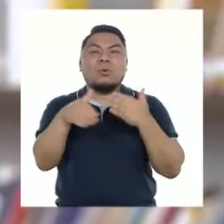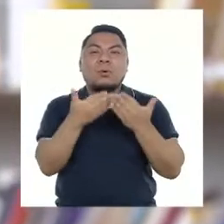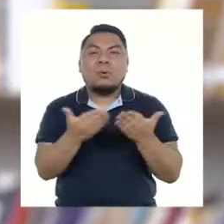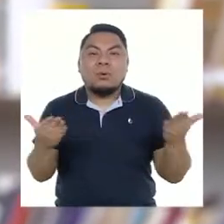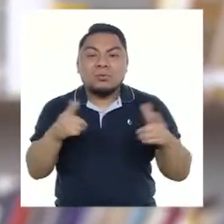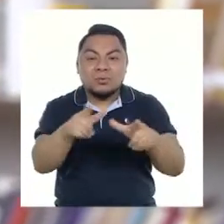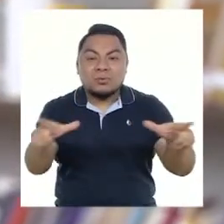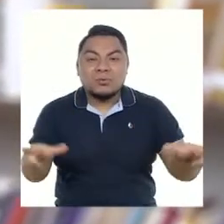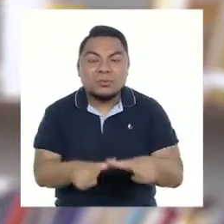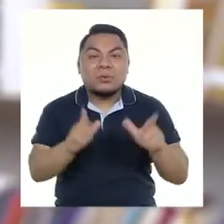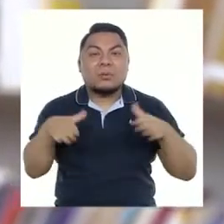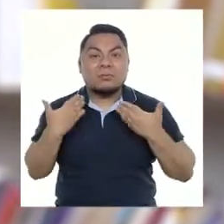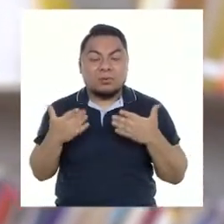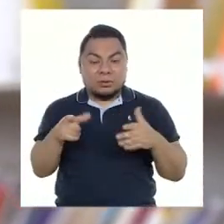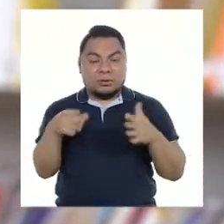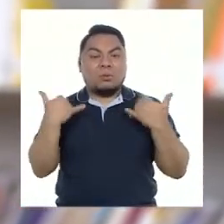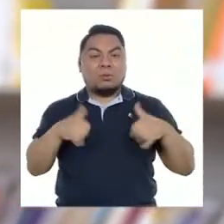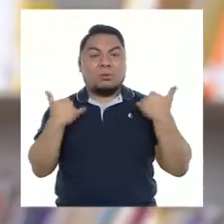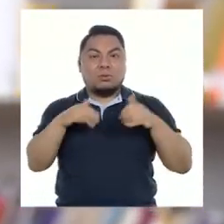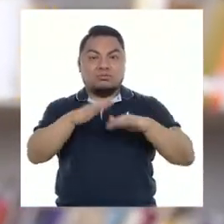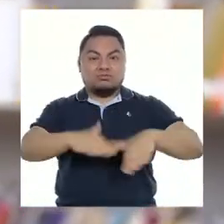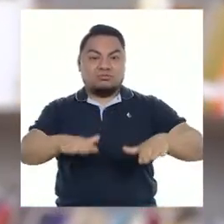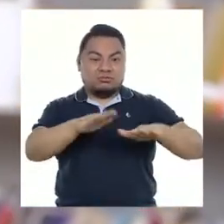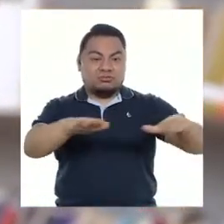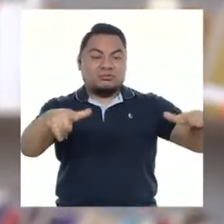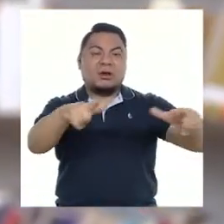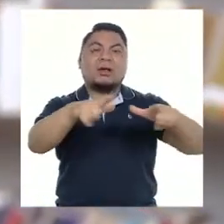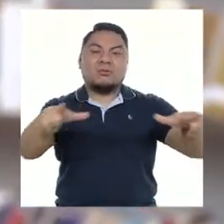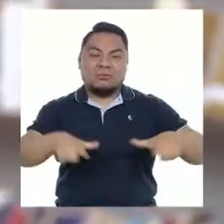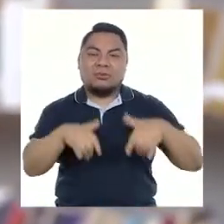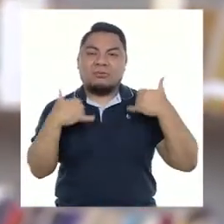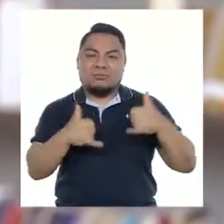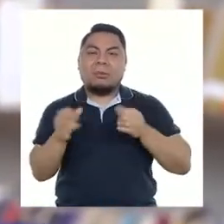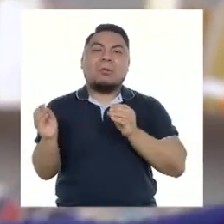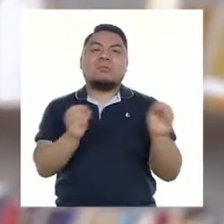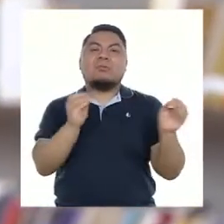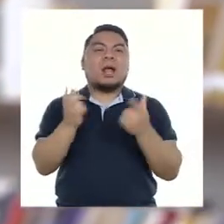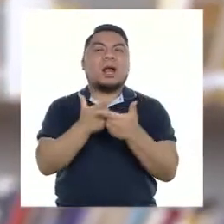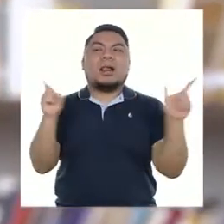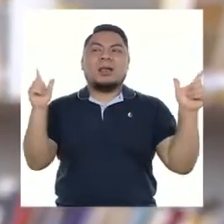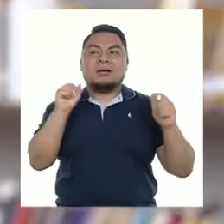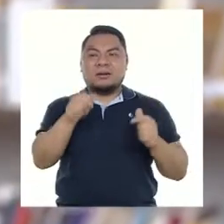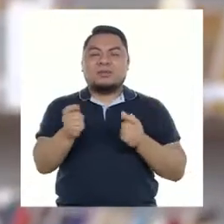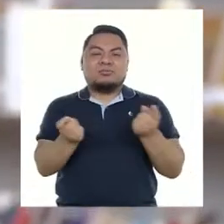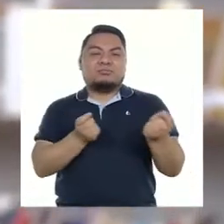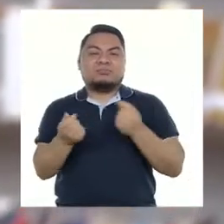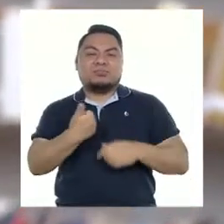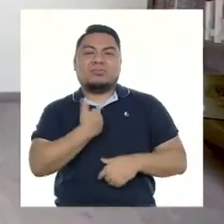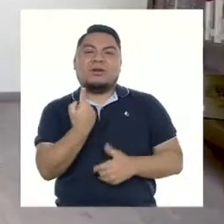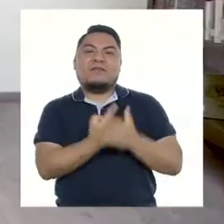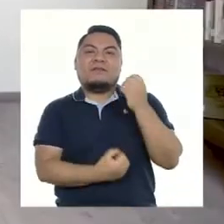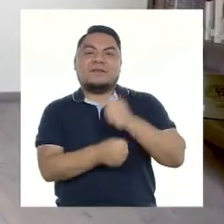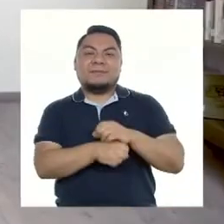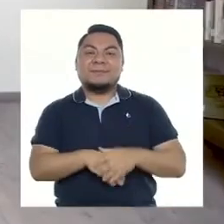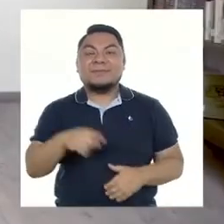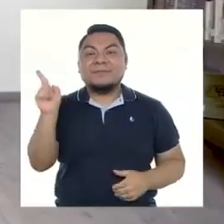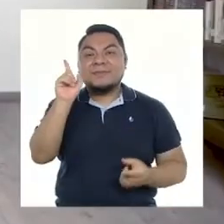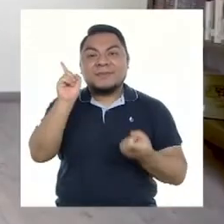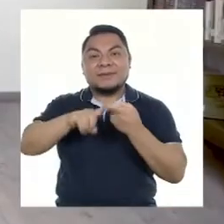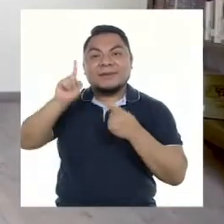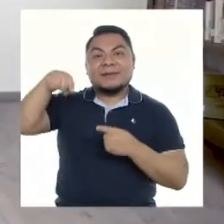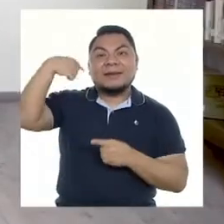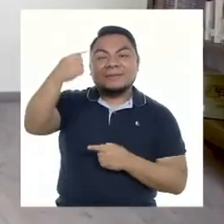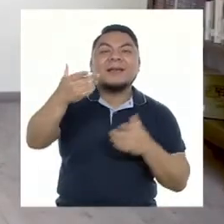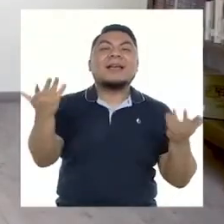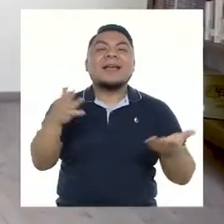alguna zona de su casa donde sus hijos puedan jugar en forma segura y además se puedan mover libremente con autonomía y confianza. ¡Nos vemos la